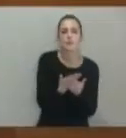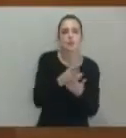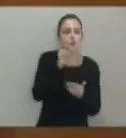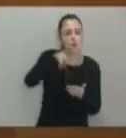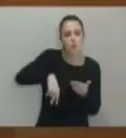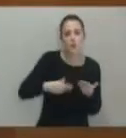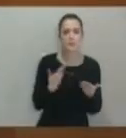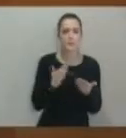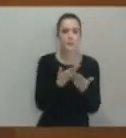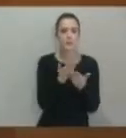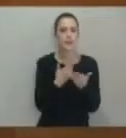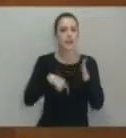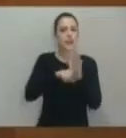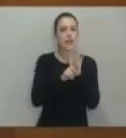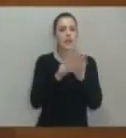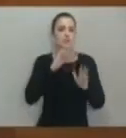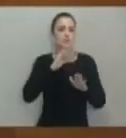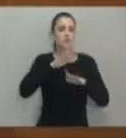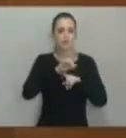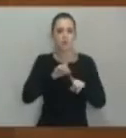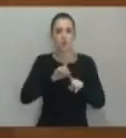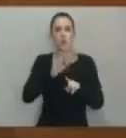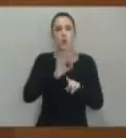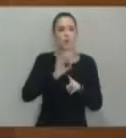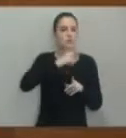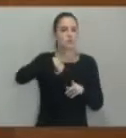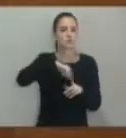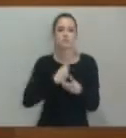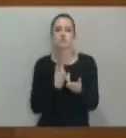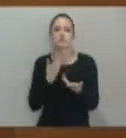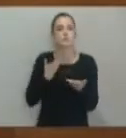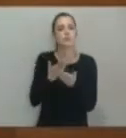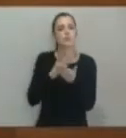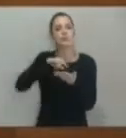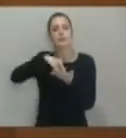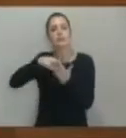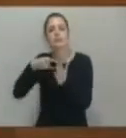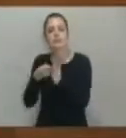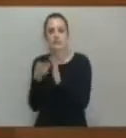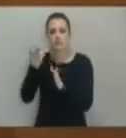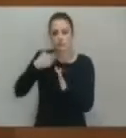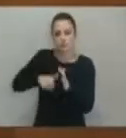se salte la ley, como tampoco pedimos a los técnicos que no apliquen la ley